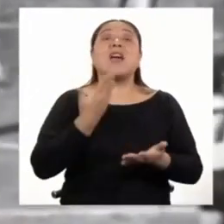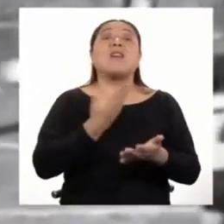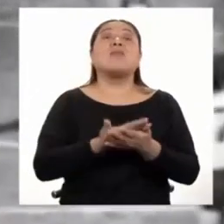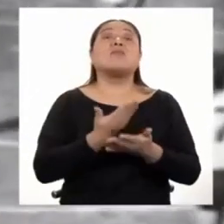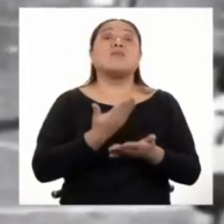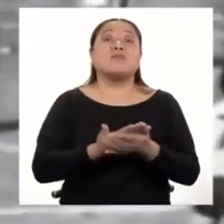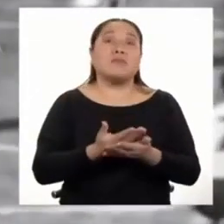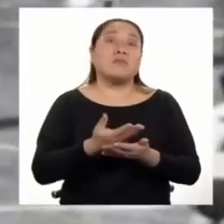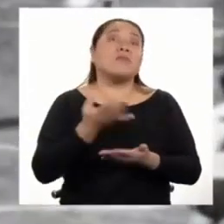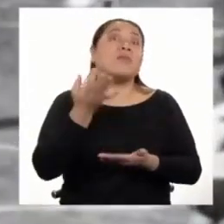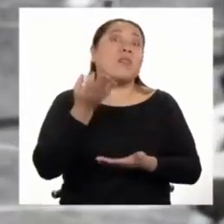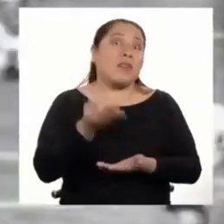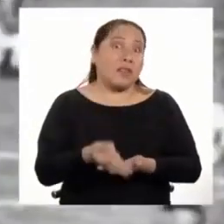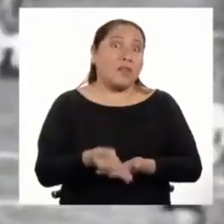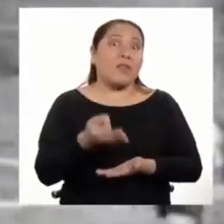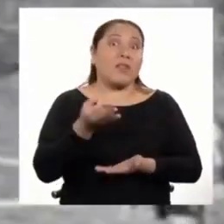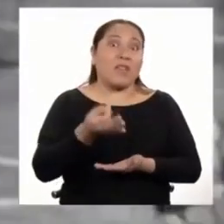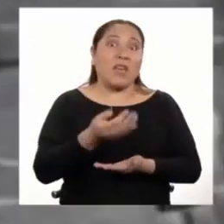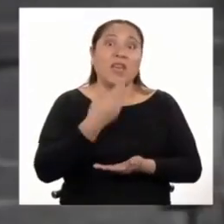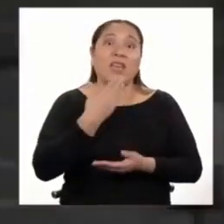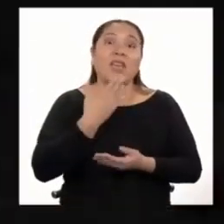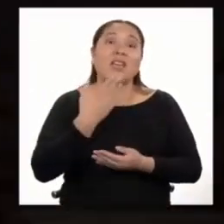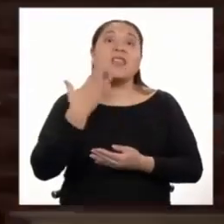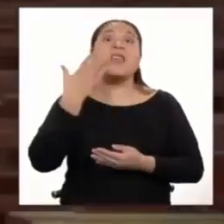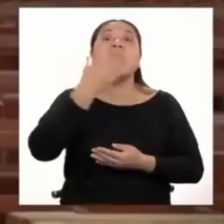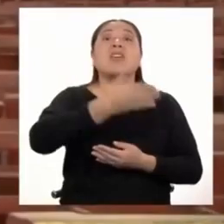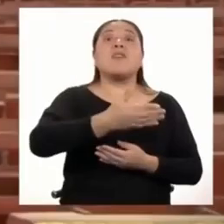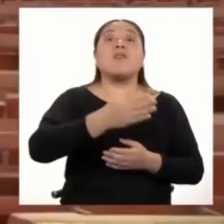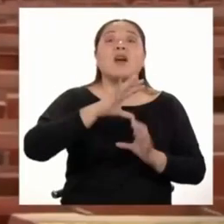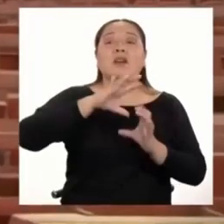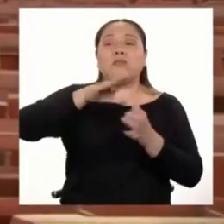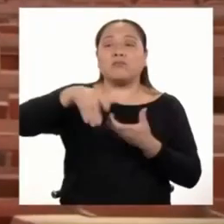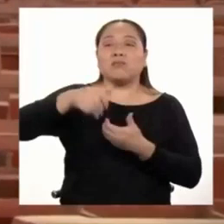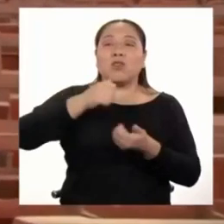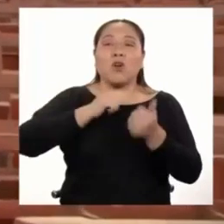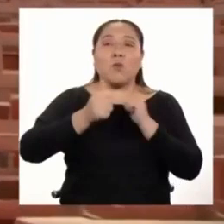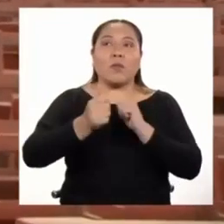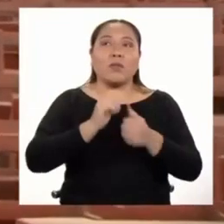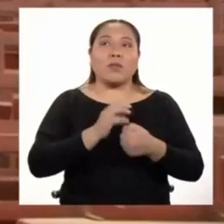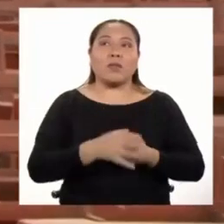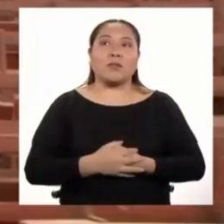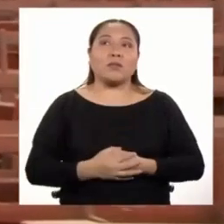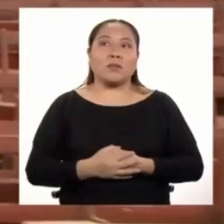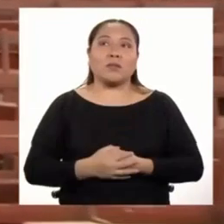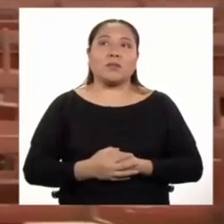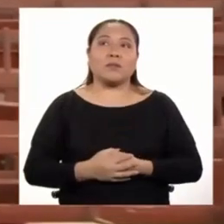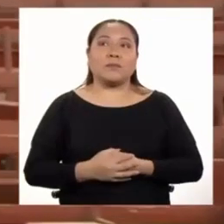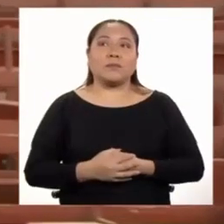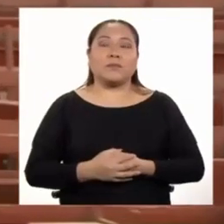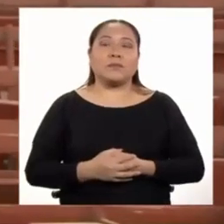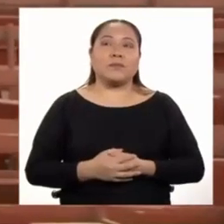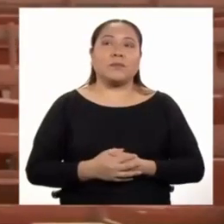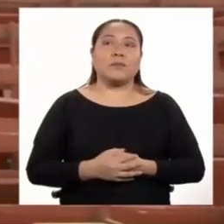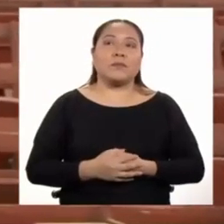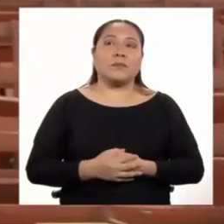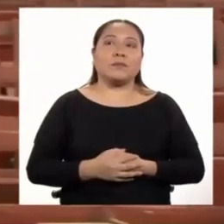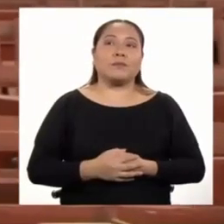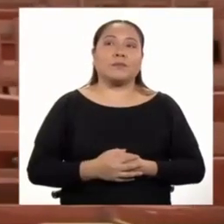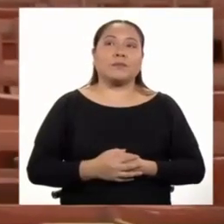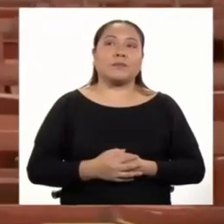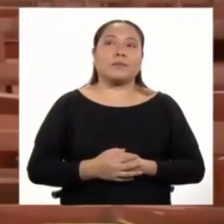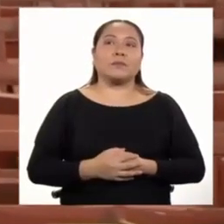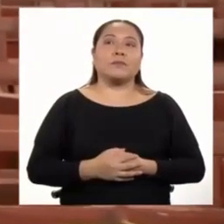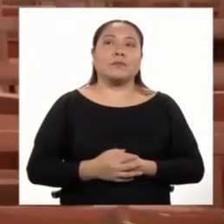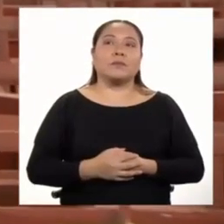clasificación.